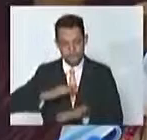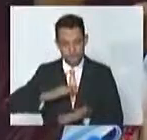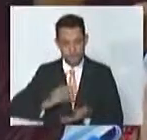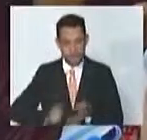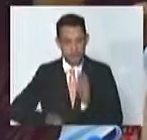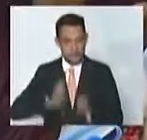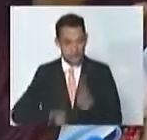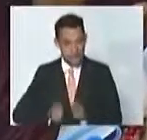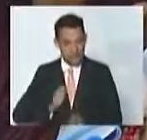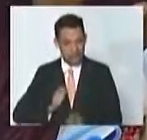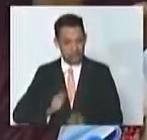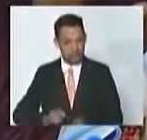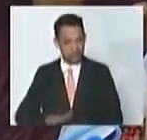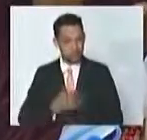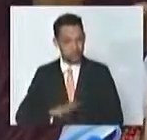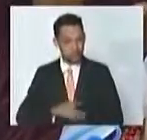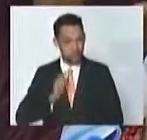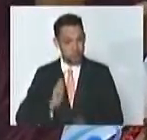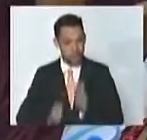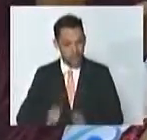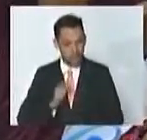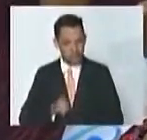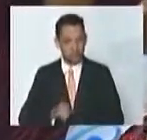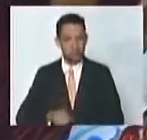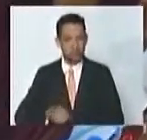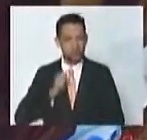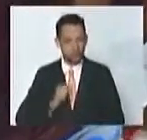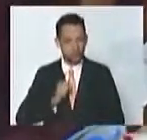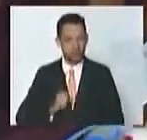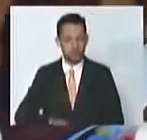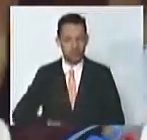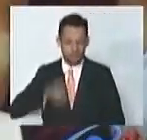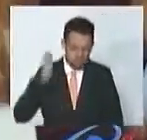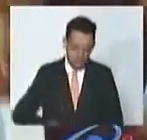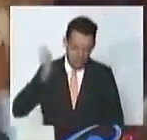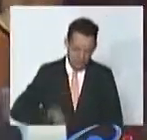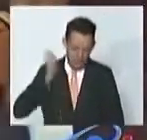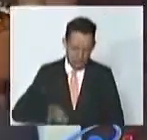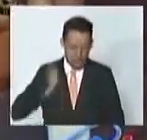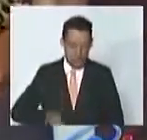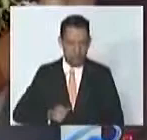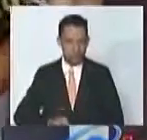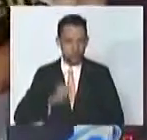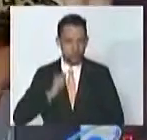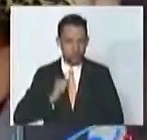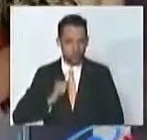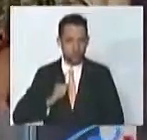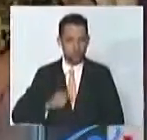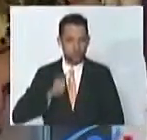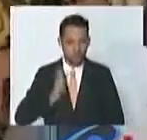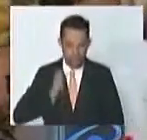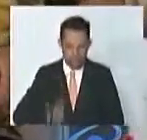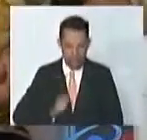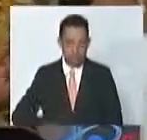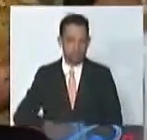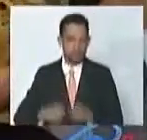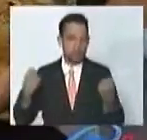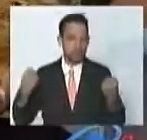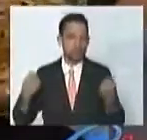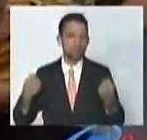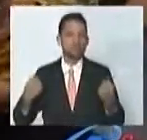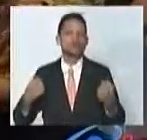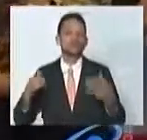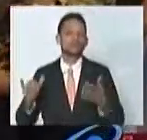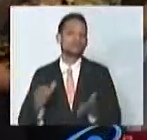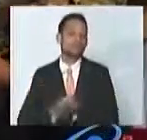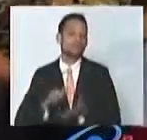suena, entonces si le pegan muy duro, pues suena más duro. Y si le pegan más duro, se revienta. Lo mismo. Entonces, entendamos un poco las partes mecánicas